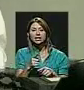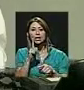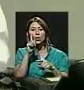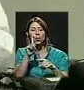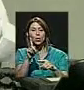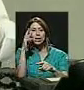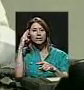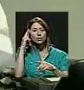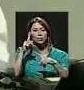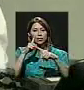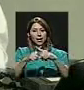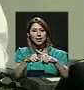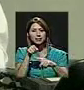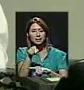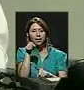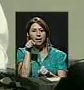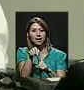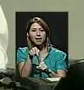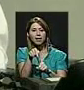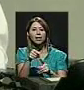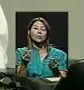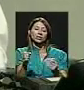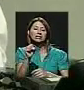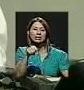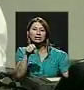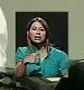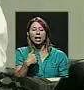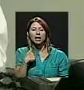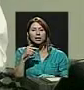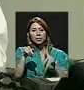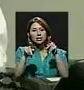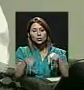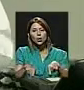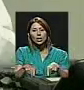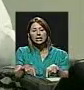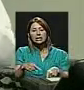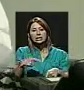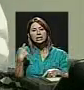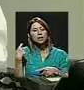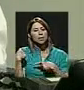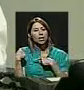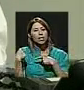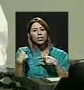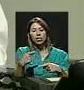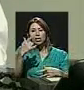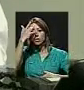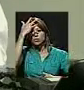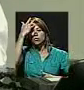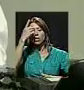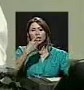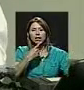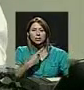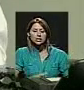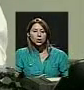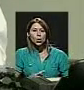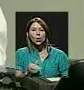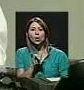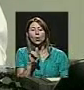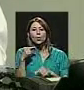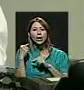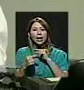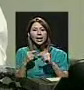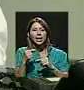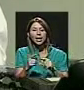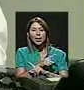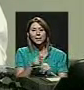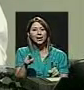razón, ¿verdad? Desde luego que hay personas, ¿verdad?, que padecen de depresión, ¿verdad?, porque son ya de tipo genético, ¿verdad?, pero eso